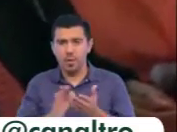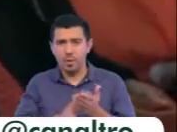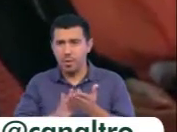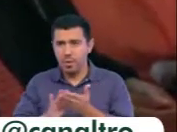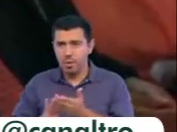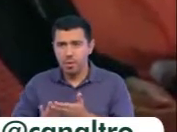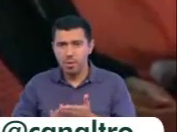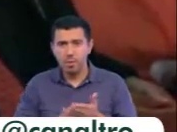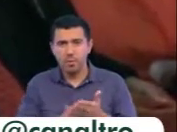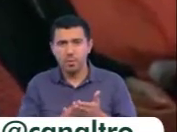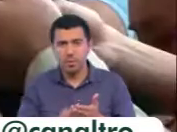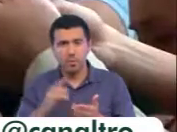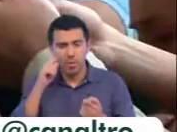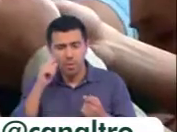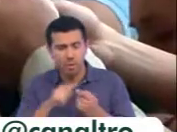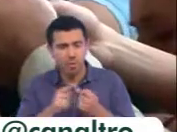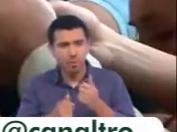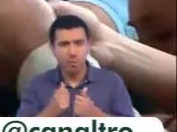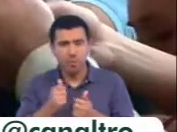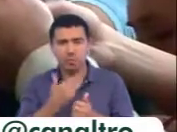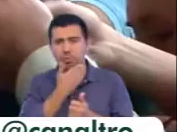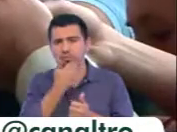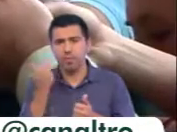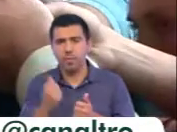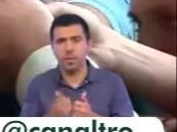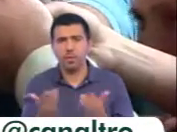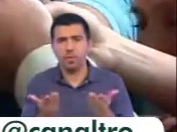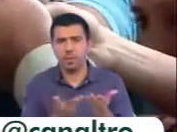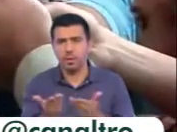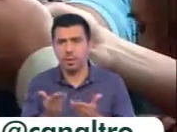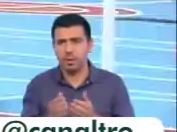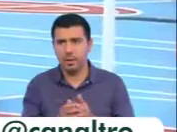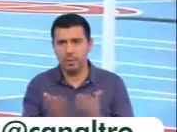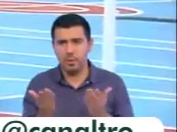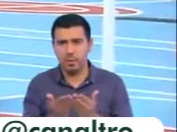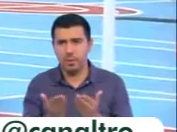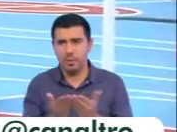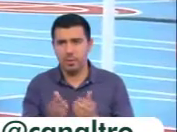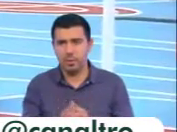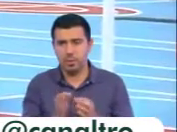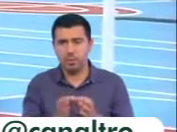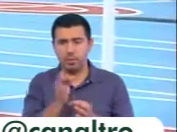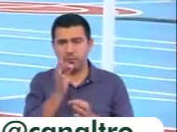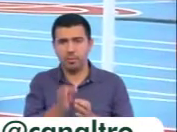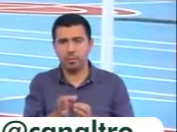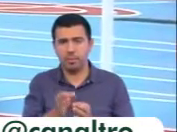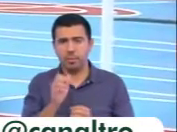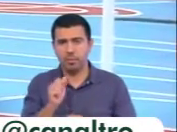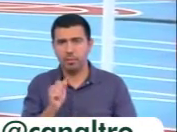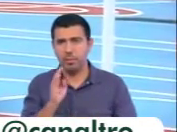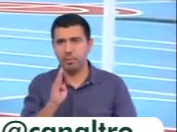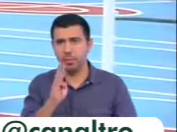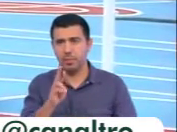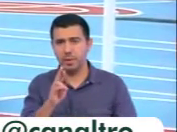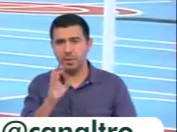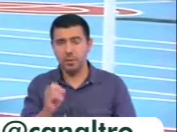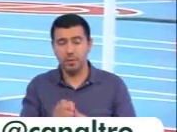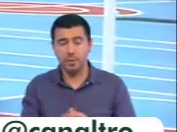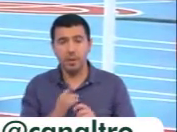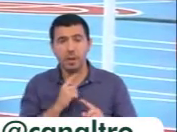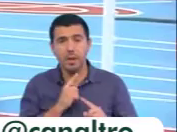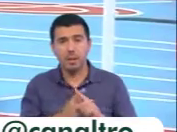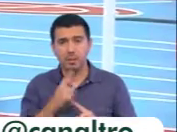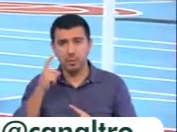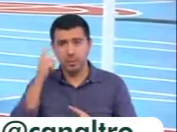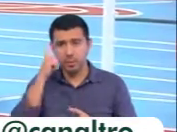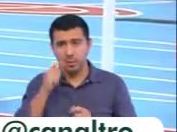servicio educativo de la provincia aquí en el municipio de ábrego él es gobernador de norte de santander édgar díaz quien